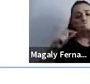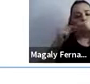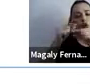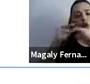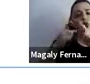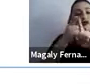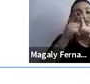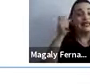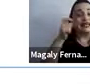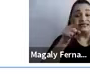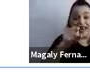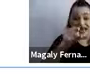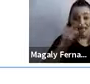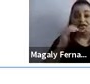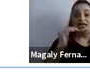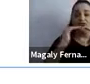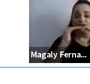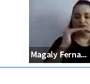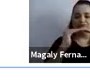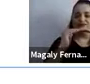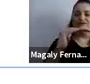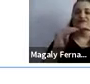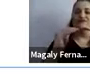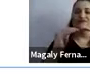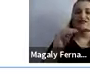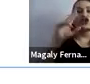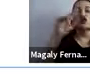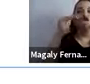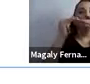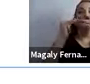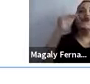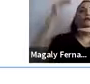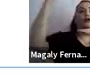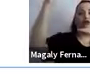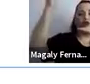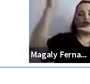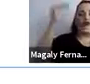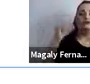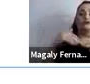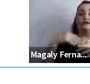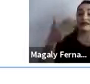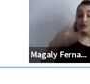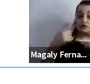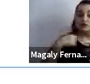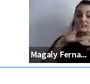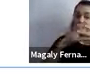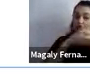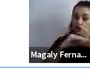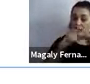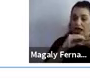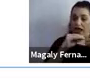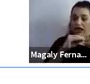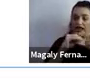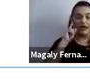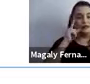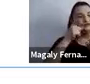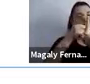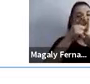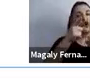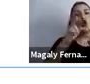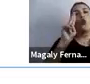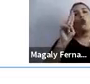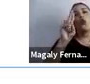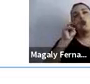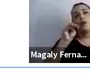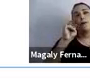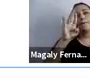umbral estable, pero no superior, que luego les contaré, a un umbral ético que llamo yo de emisiones